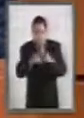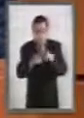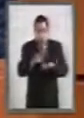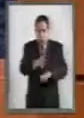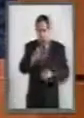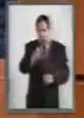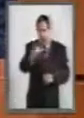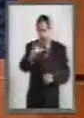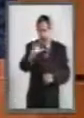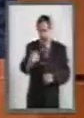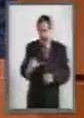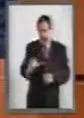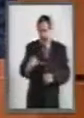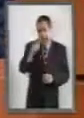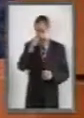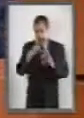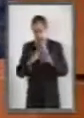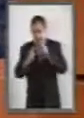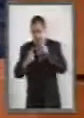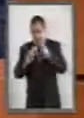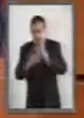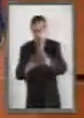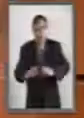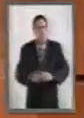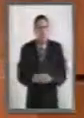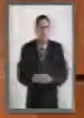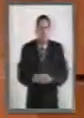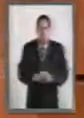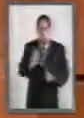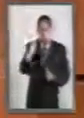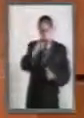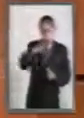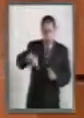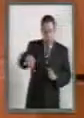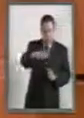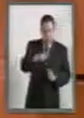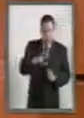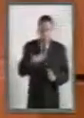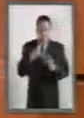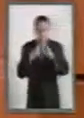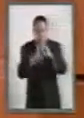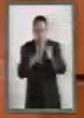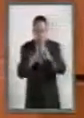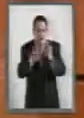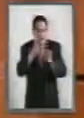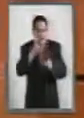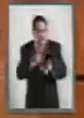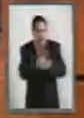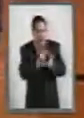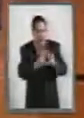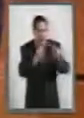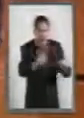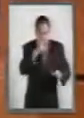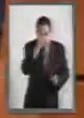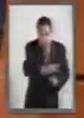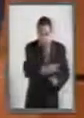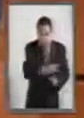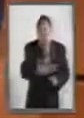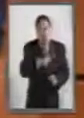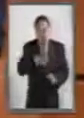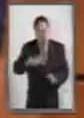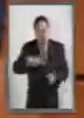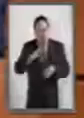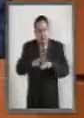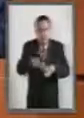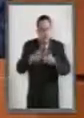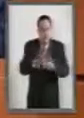violencia y de la incursión del crimen organizado. Y si vamos a recurrir a las Fuerzas Armadas para pacificar a México, debe ser sobre la